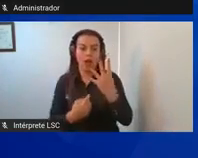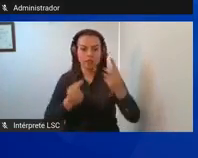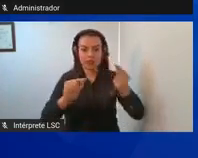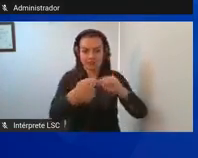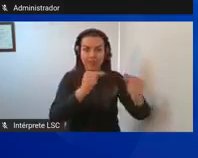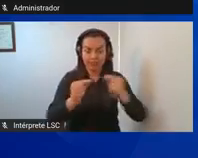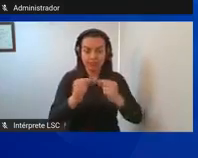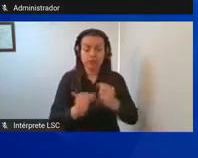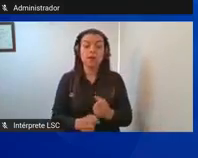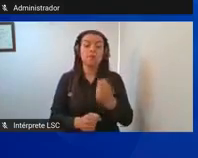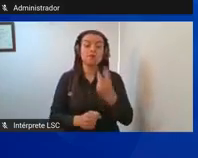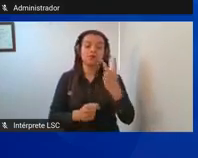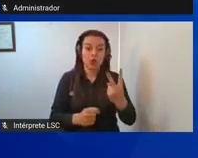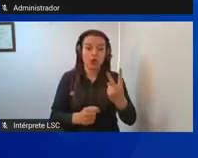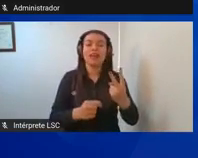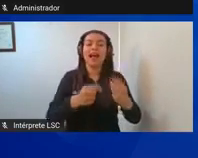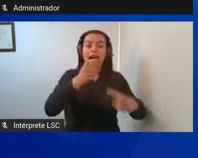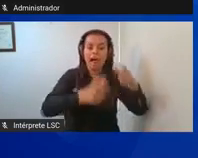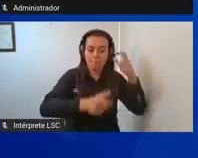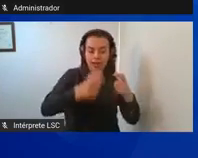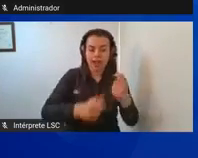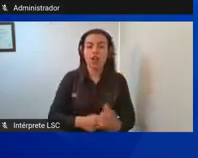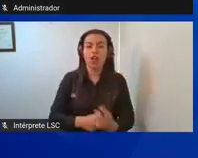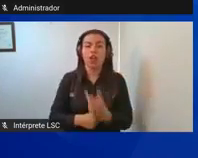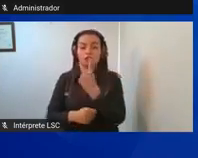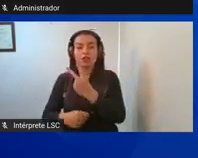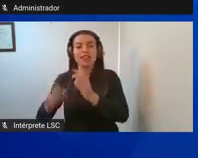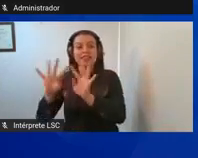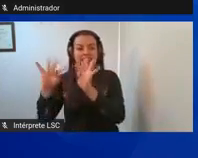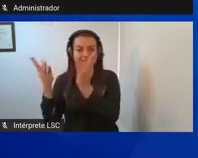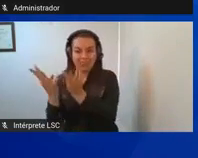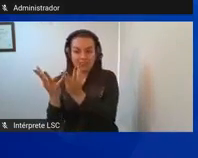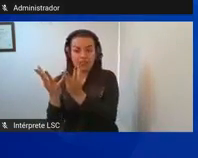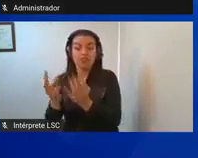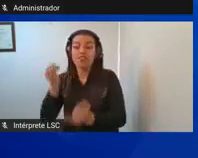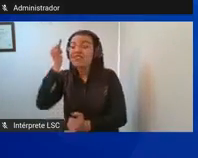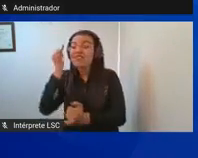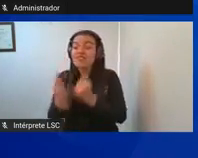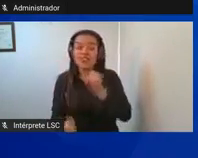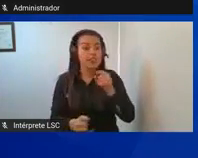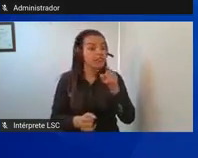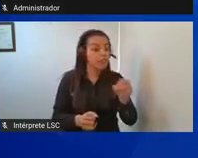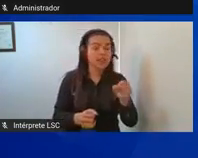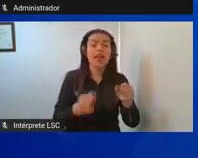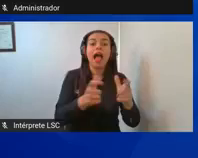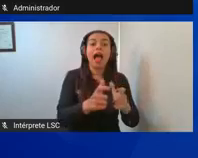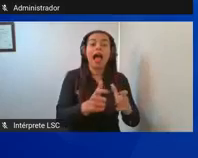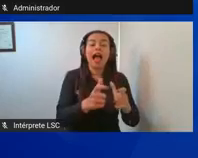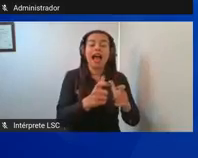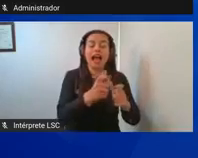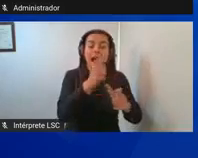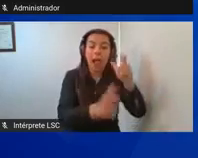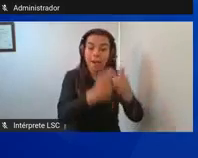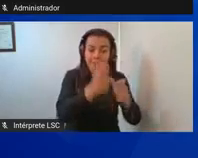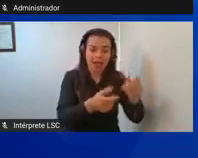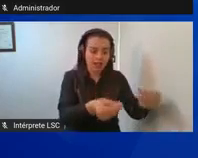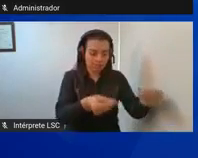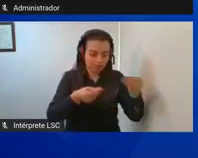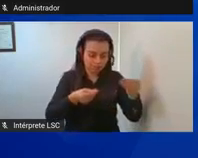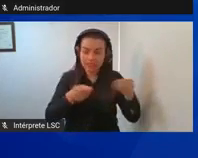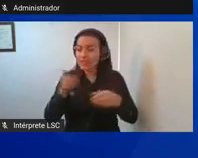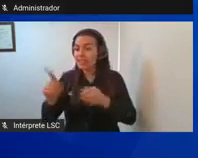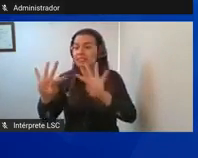Senado. Al final sale un texto de Cámara. Si sale un texto diferente de Senado, implica que hay que